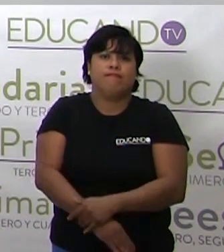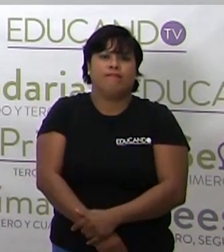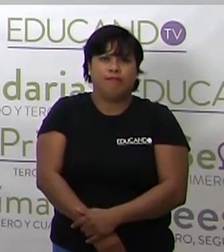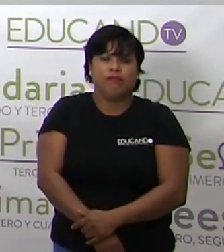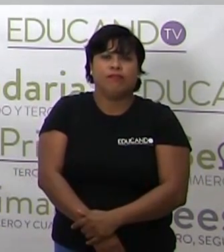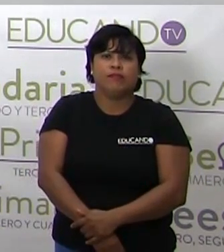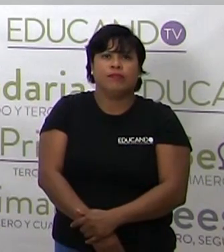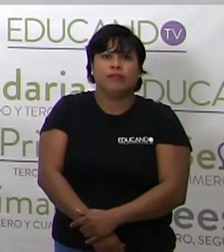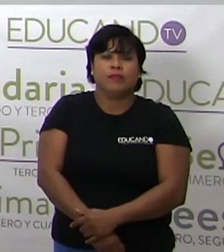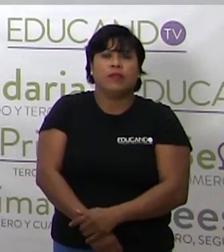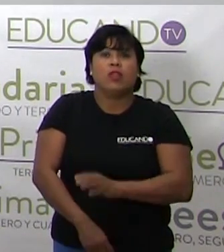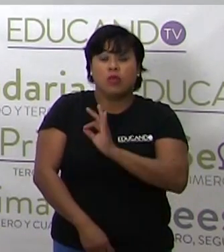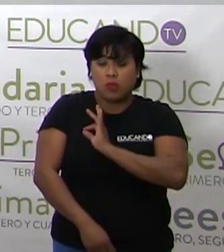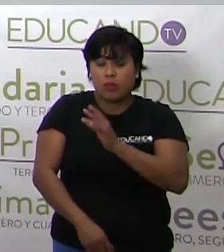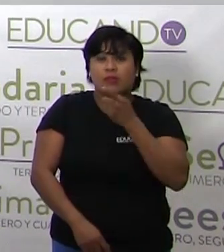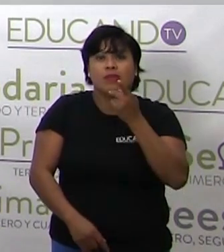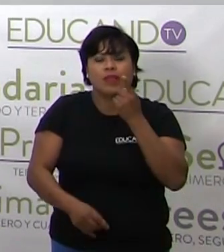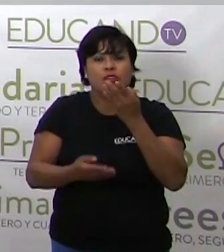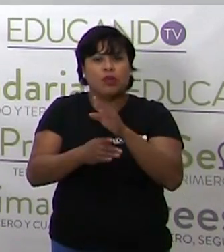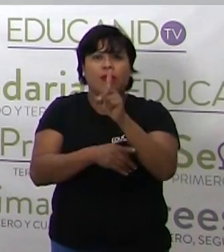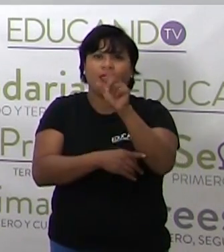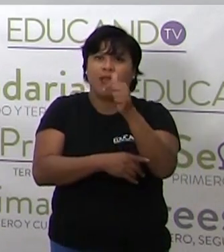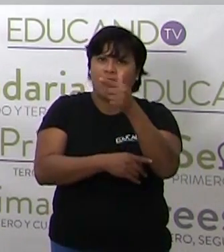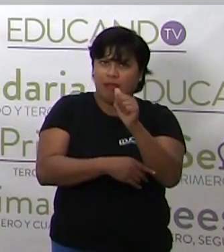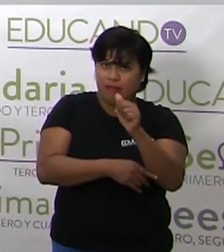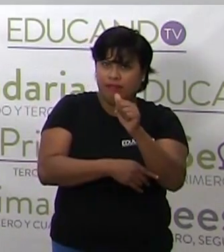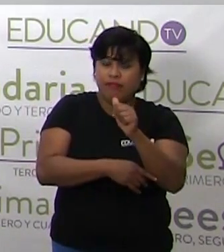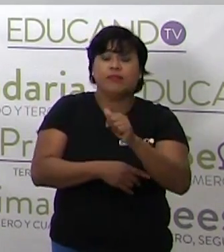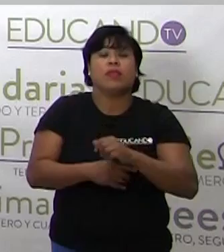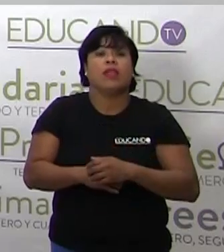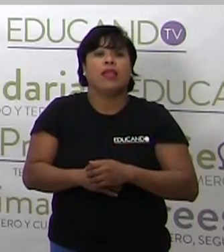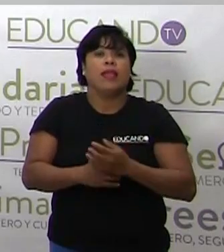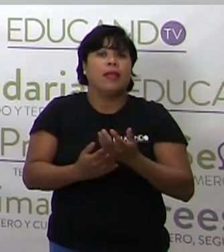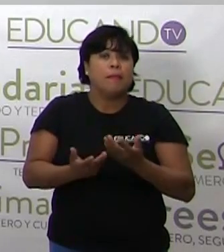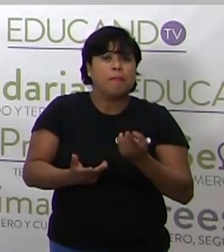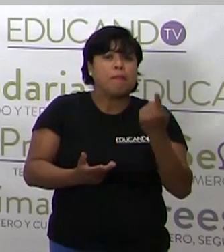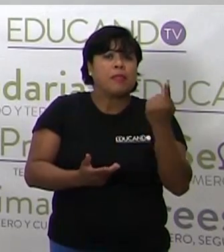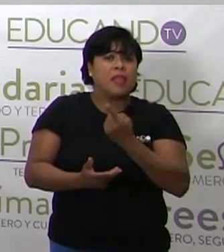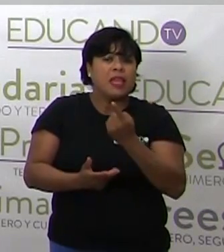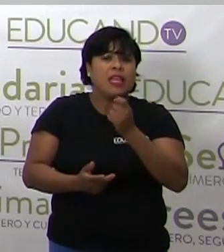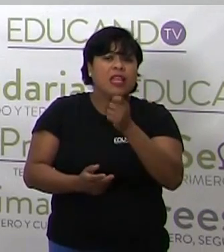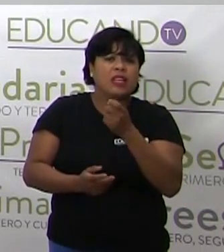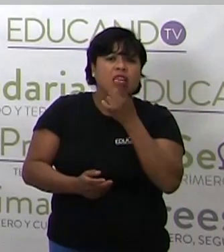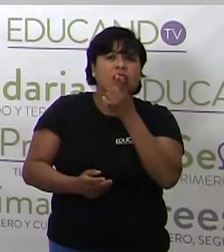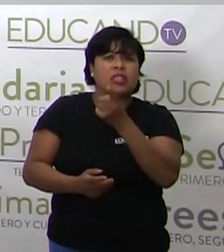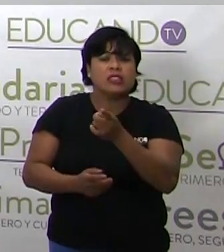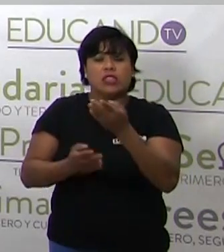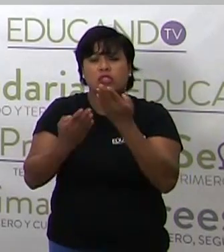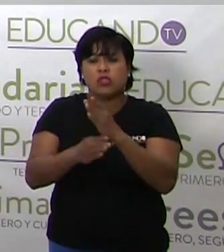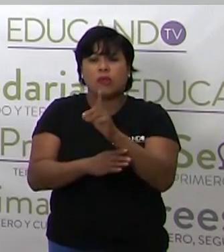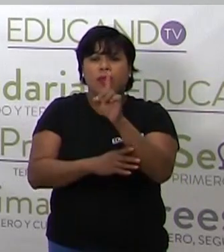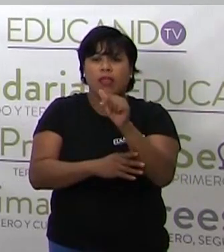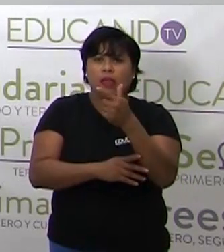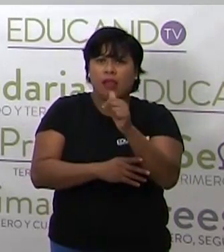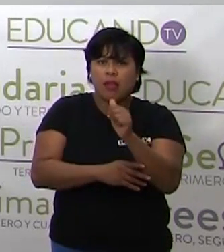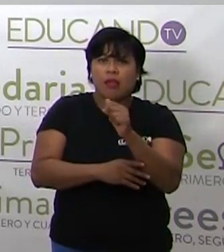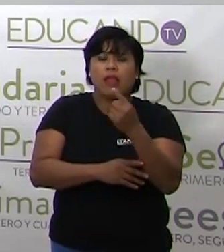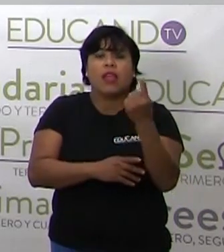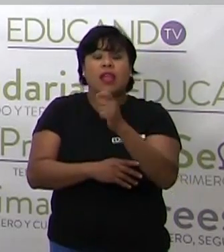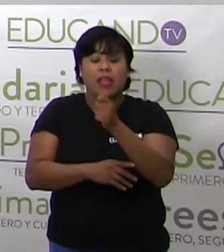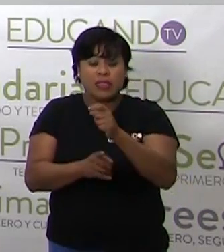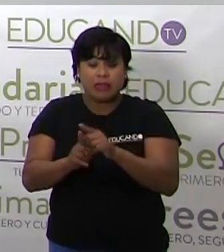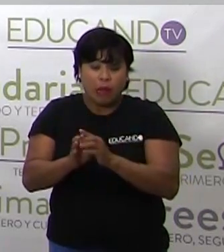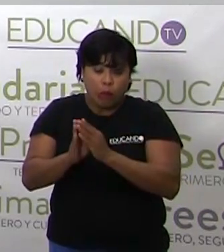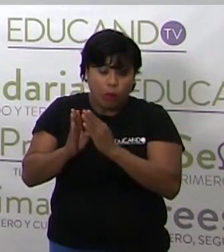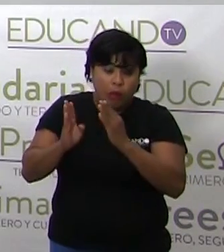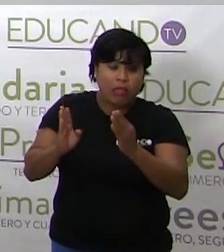¿sí? Podemos hablar entonces de la daga. ¿Qué se está diciendo de la daga? Que estaba